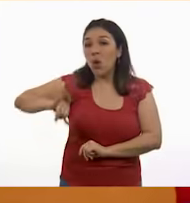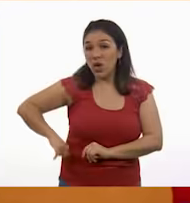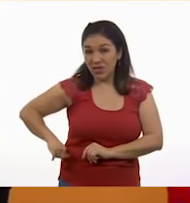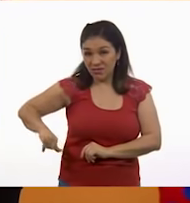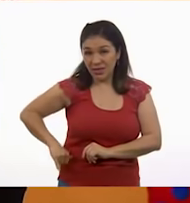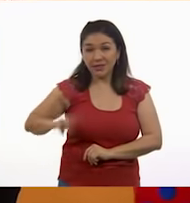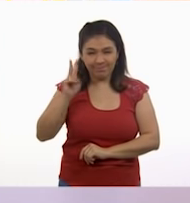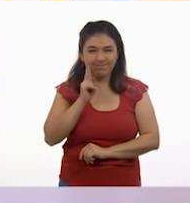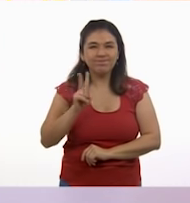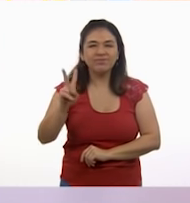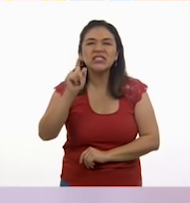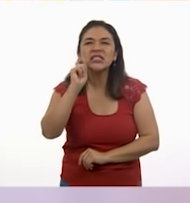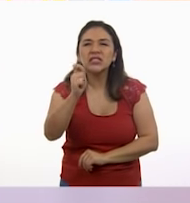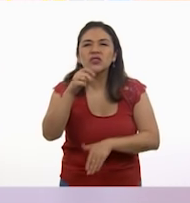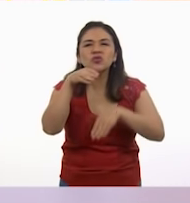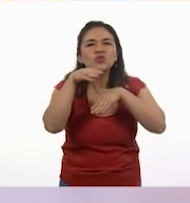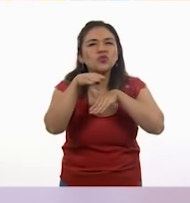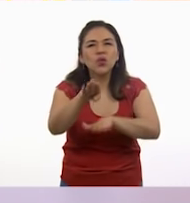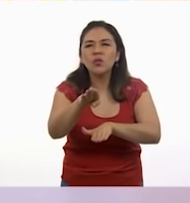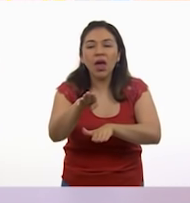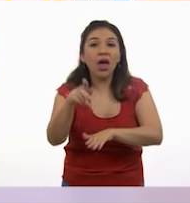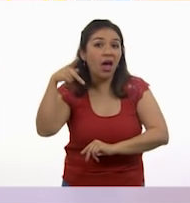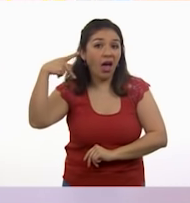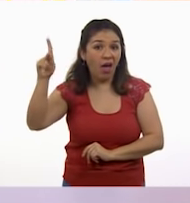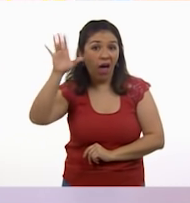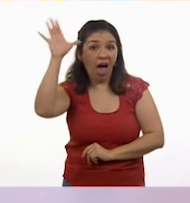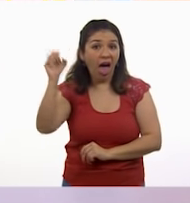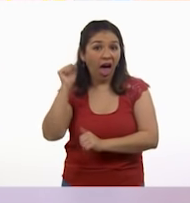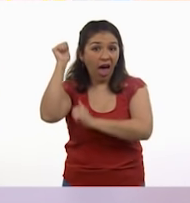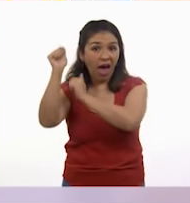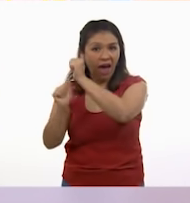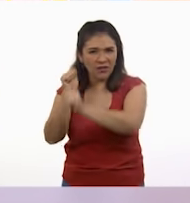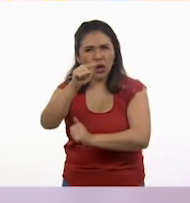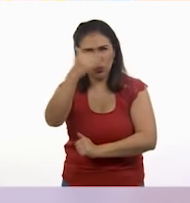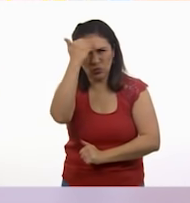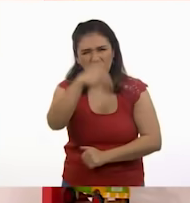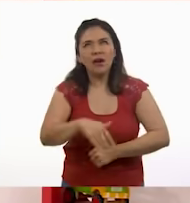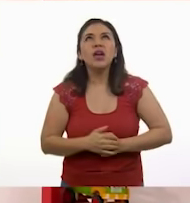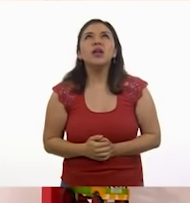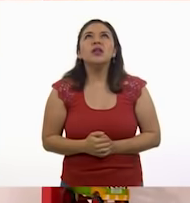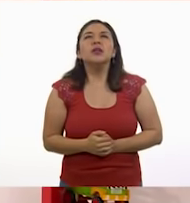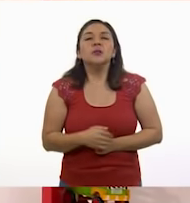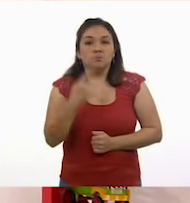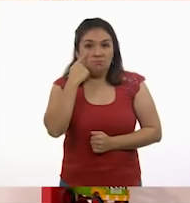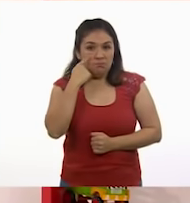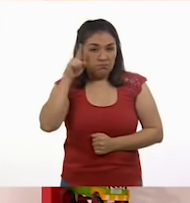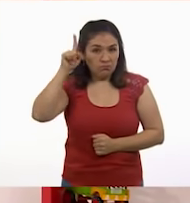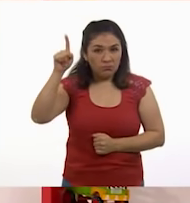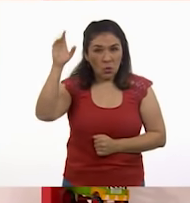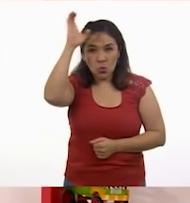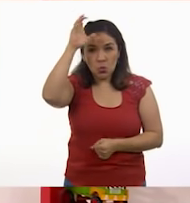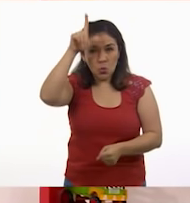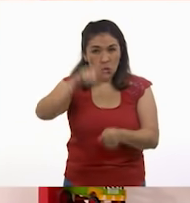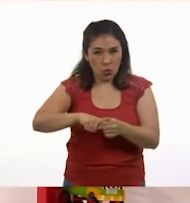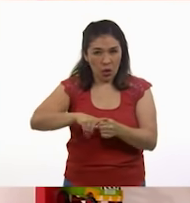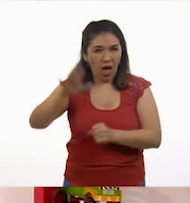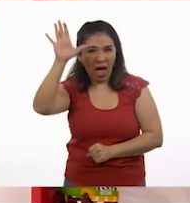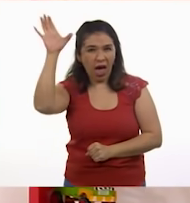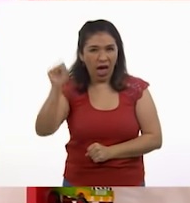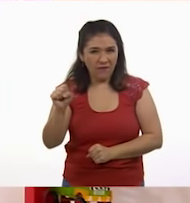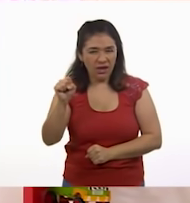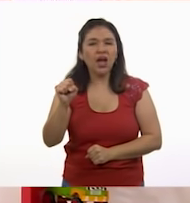acerca de áfrica tú sabías brits a que la cultura africana